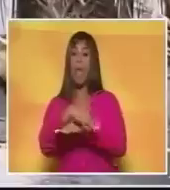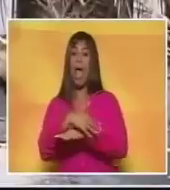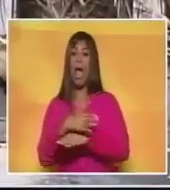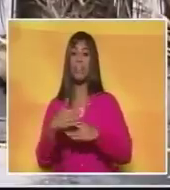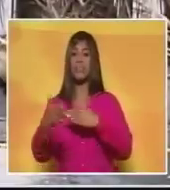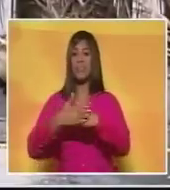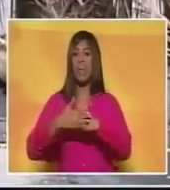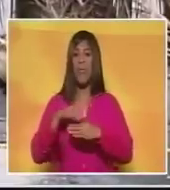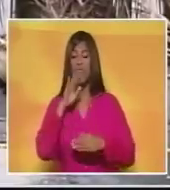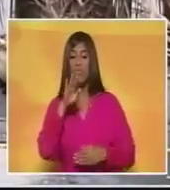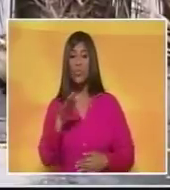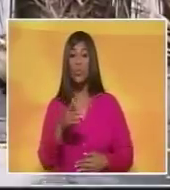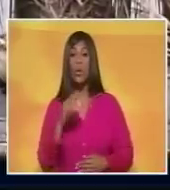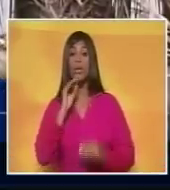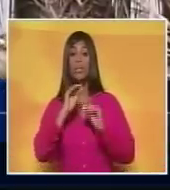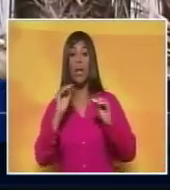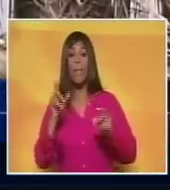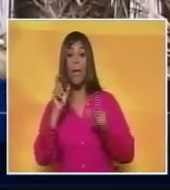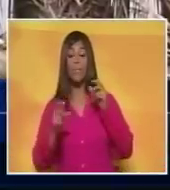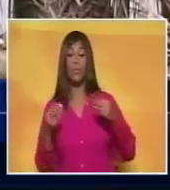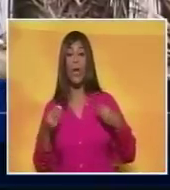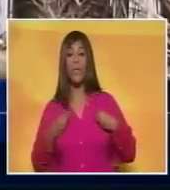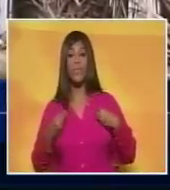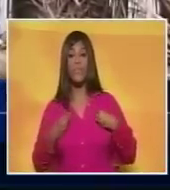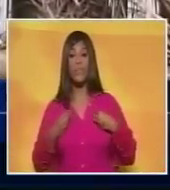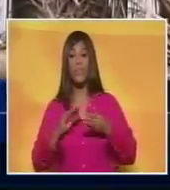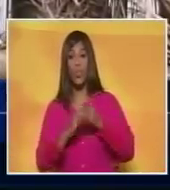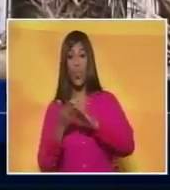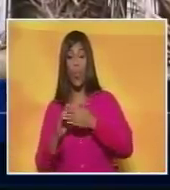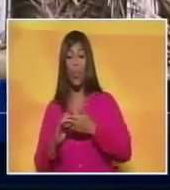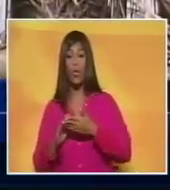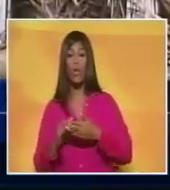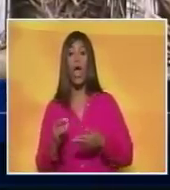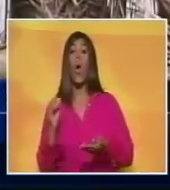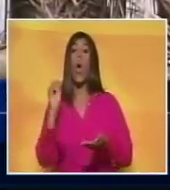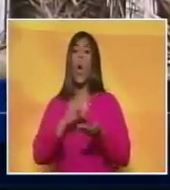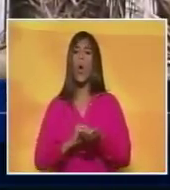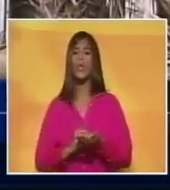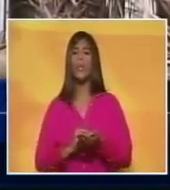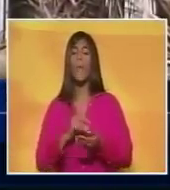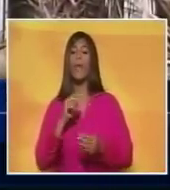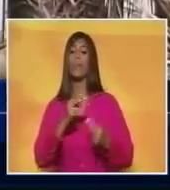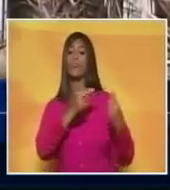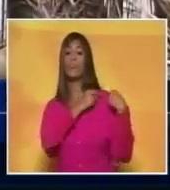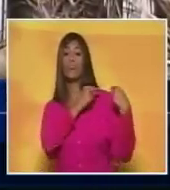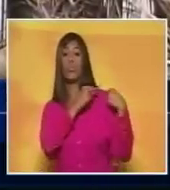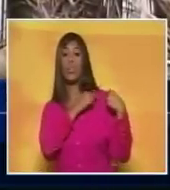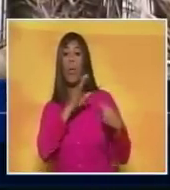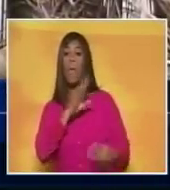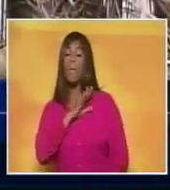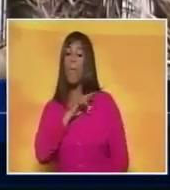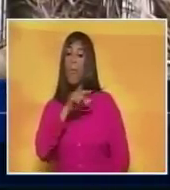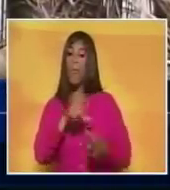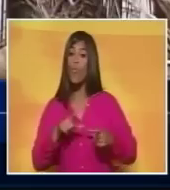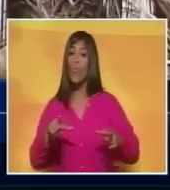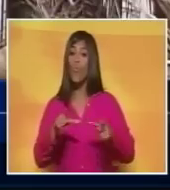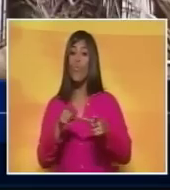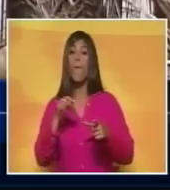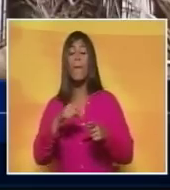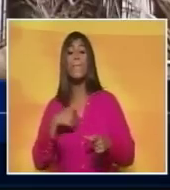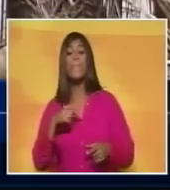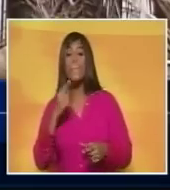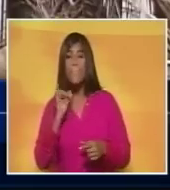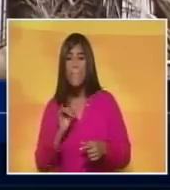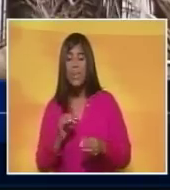incomunicada. El llamado que realizan los vecinos de esta comunidad es nuevamente a las autoridades competentes para que se